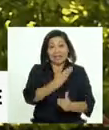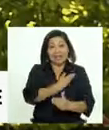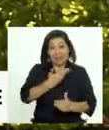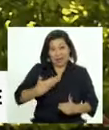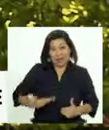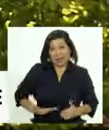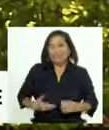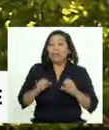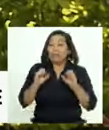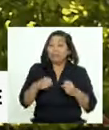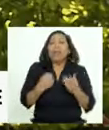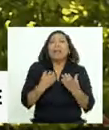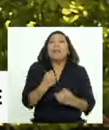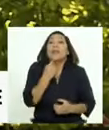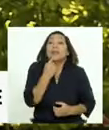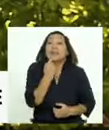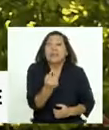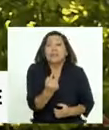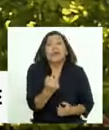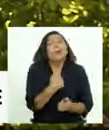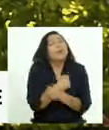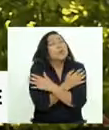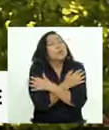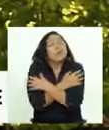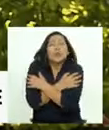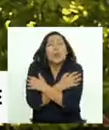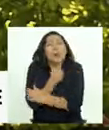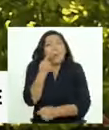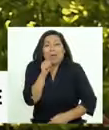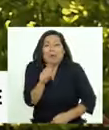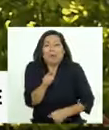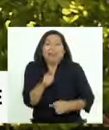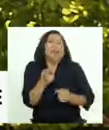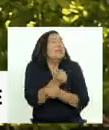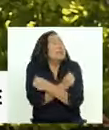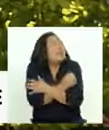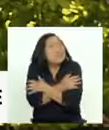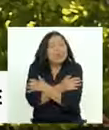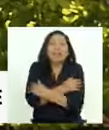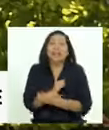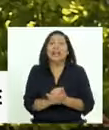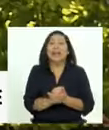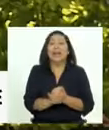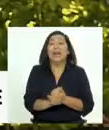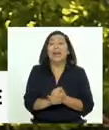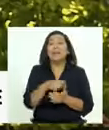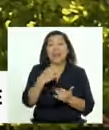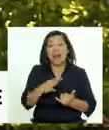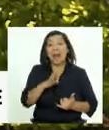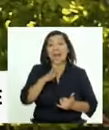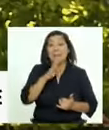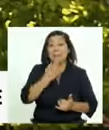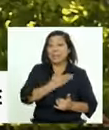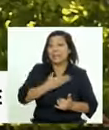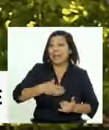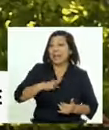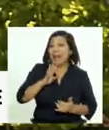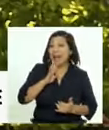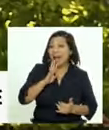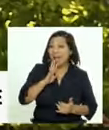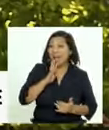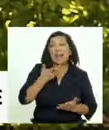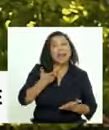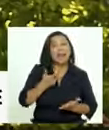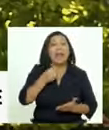gobierno quiero decirte que te quiero con todo mi corazón tocó hizo un juego mónacoiqui caiponscalia